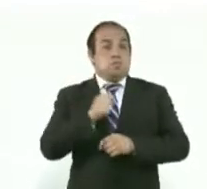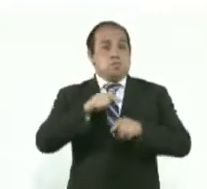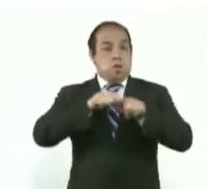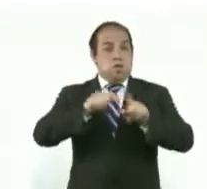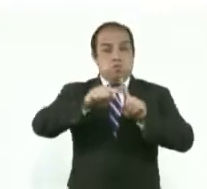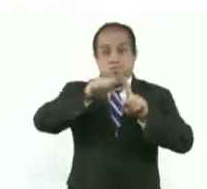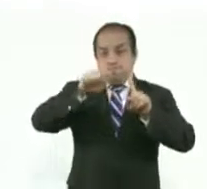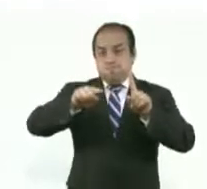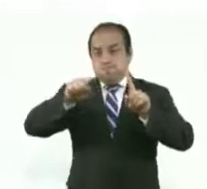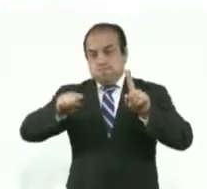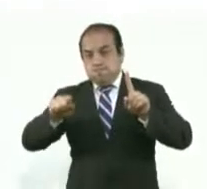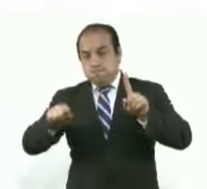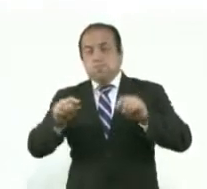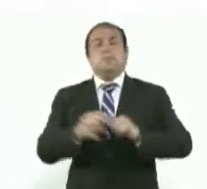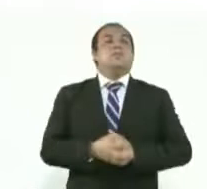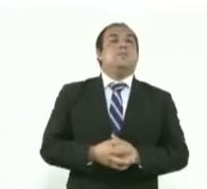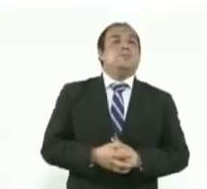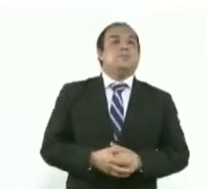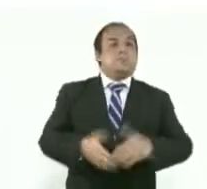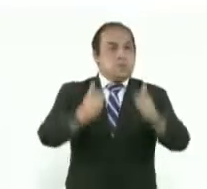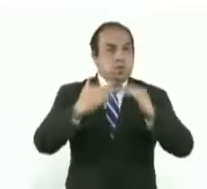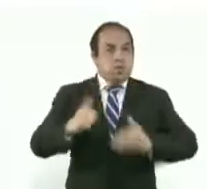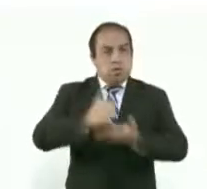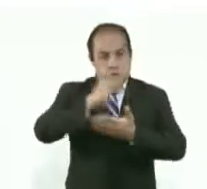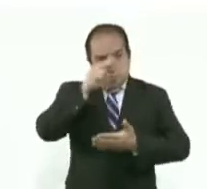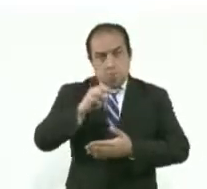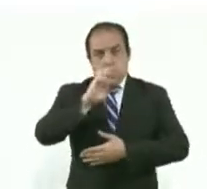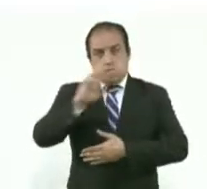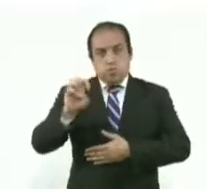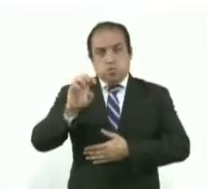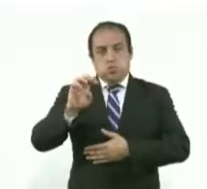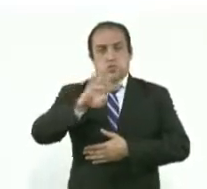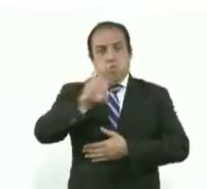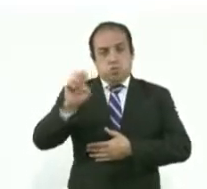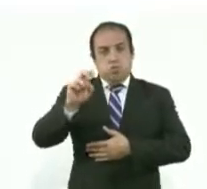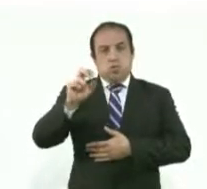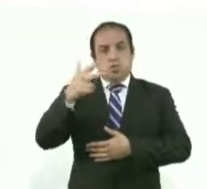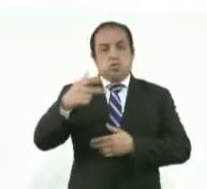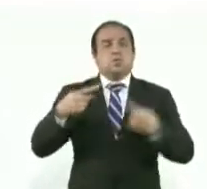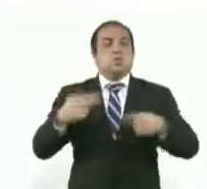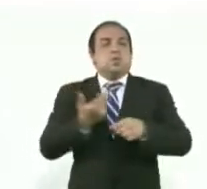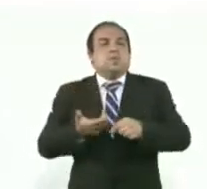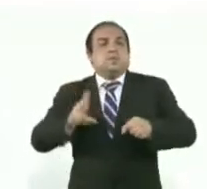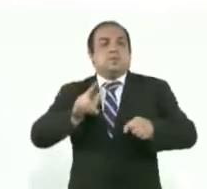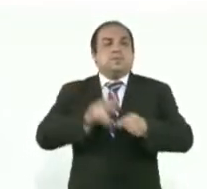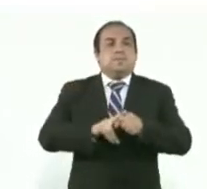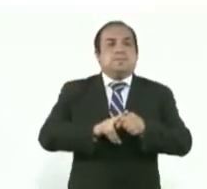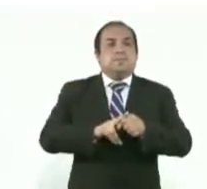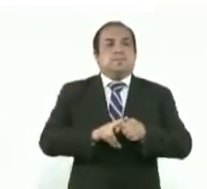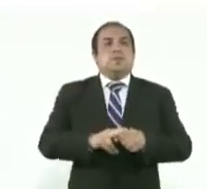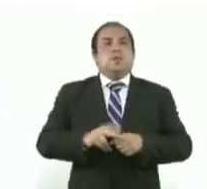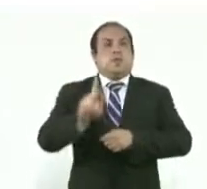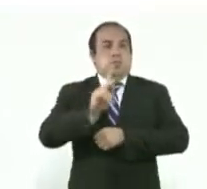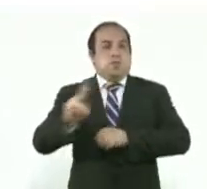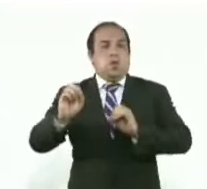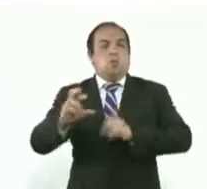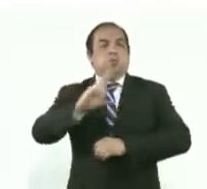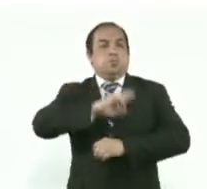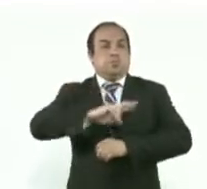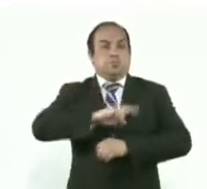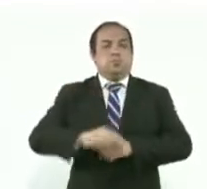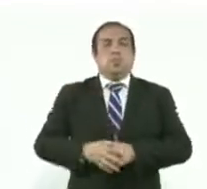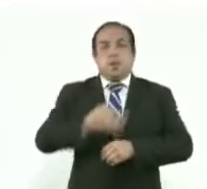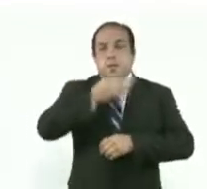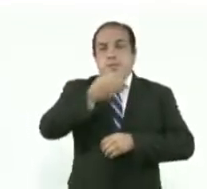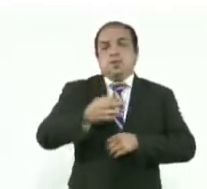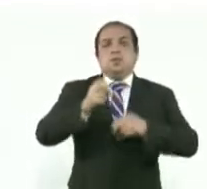sigue la reducción. Siguiente. En la Ciudad de México son 438 hospitalizados en todos los hospitales públicos y privados que